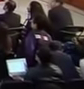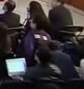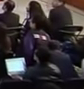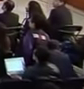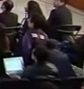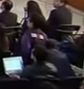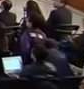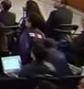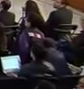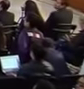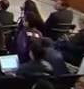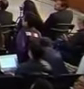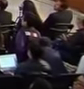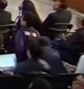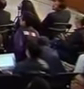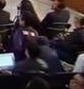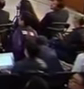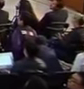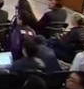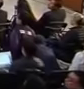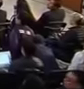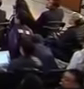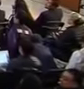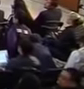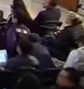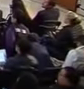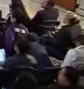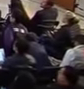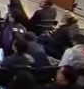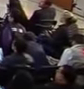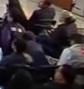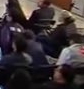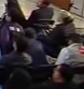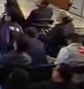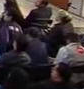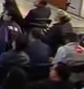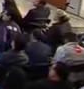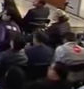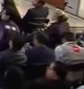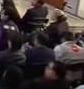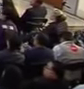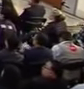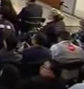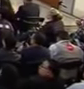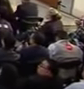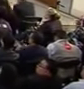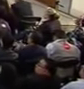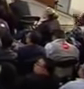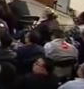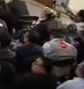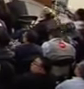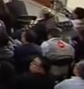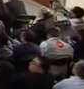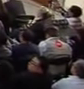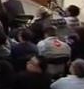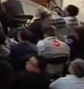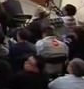de la Secretaría de la Defensa Nacional y Marina, los integrantes de la Coordinación